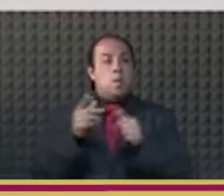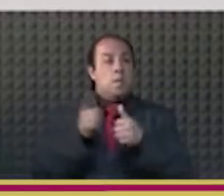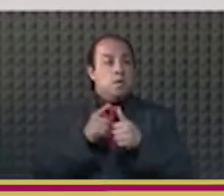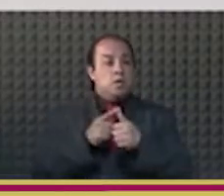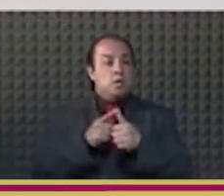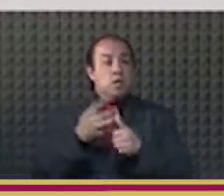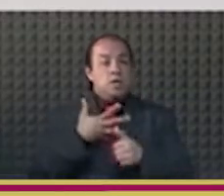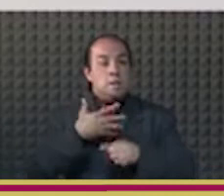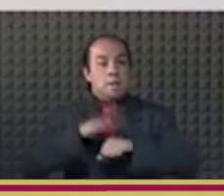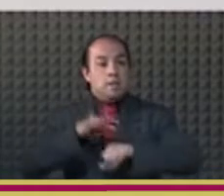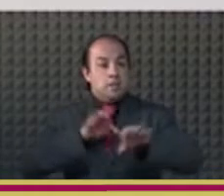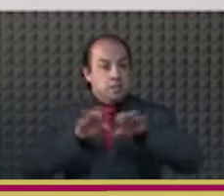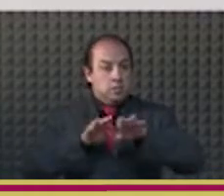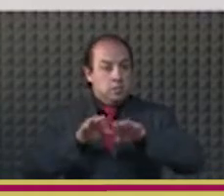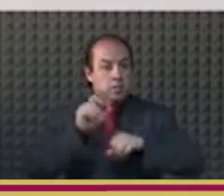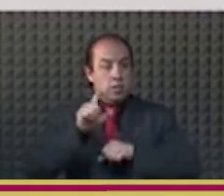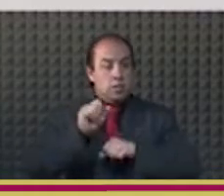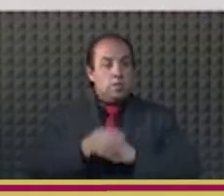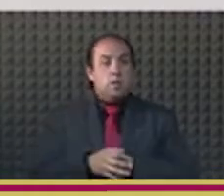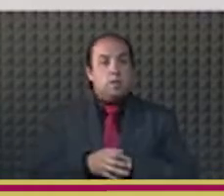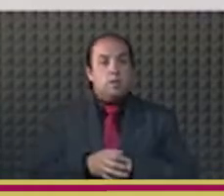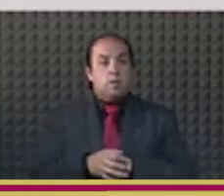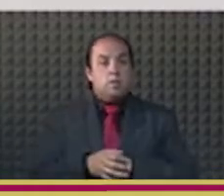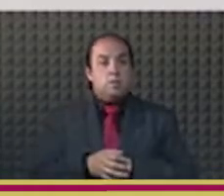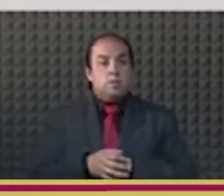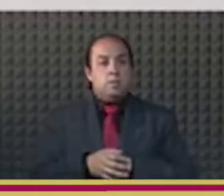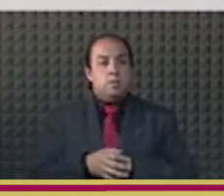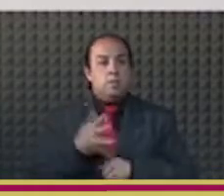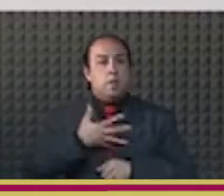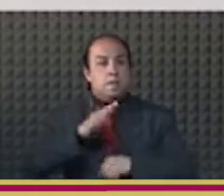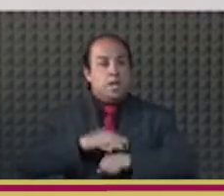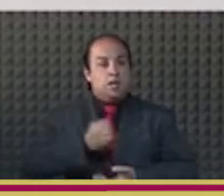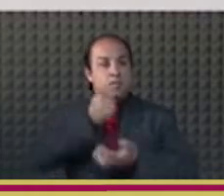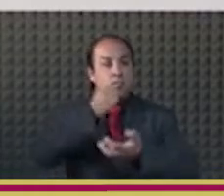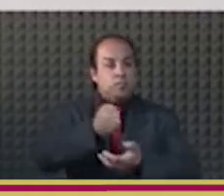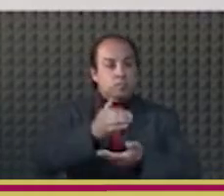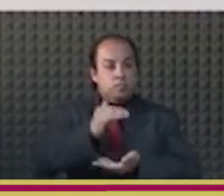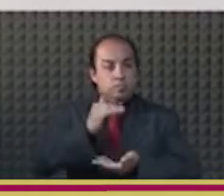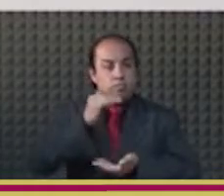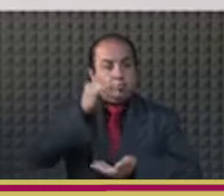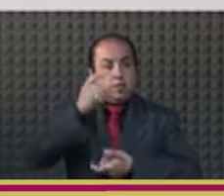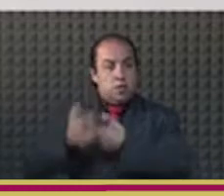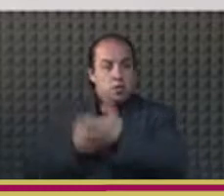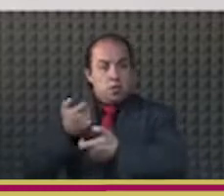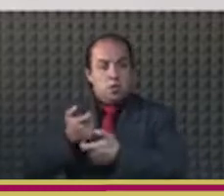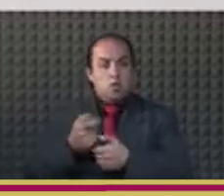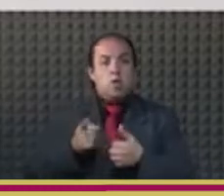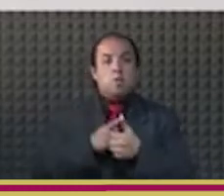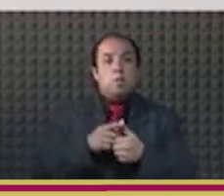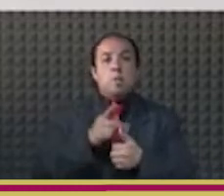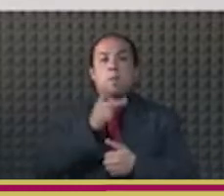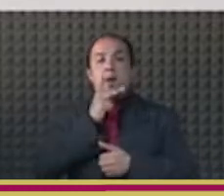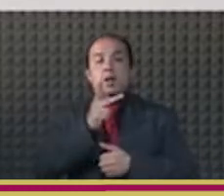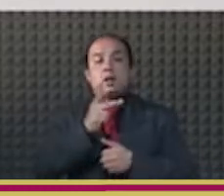es la creación de empleos y de detonar la inversión y el crecimiento económico con una premisa básica,